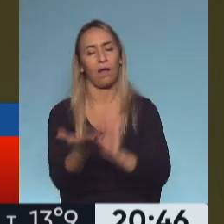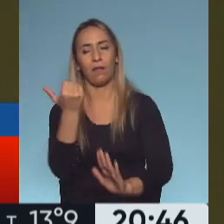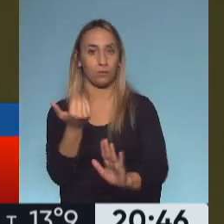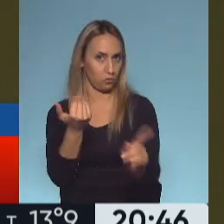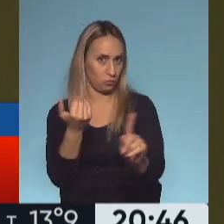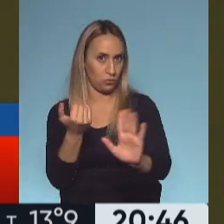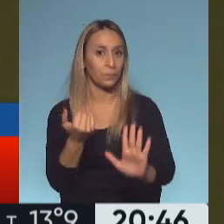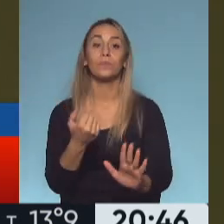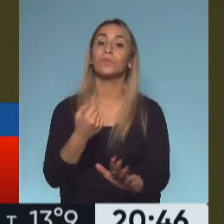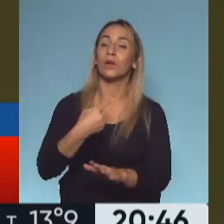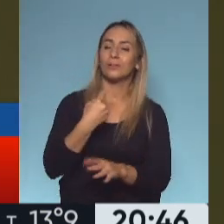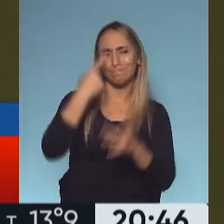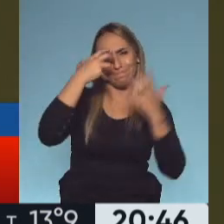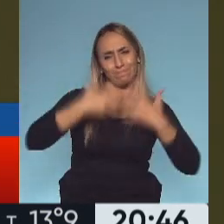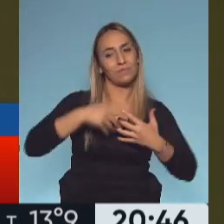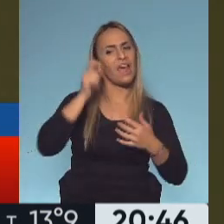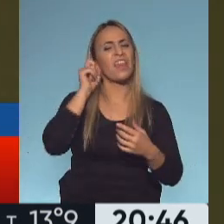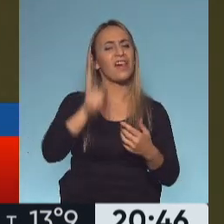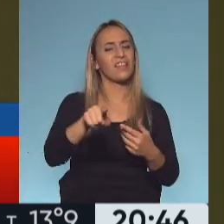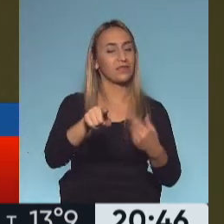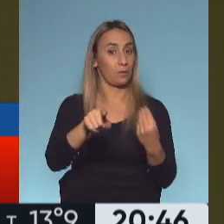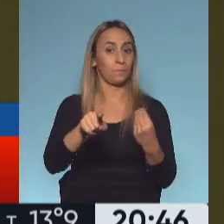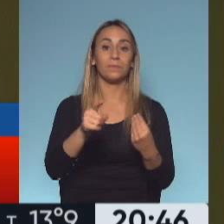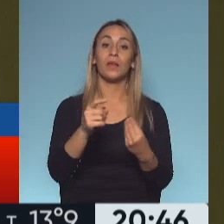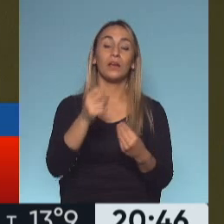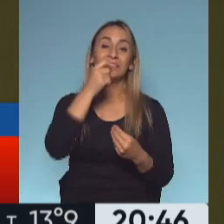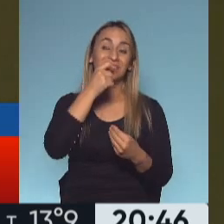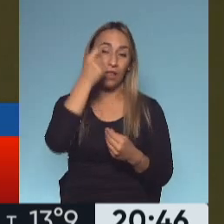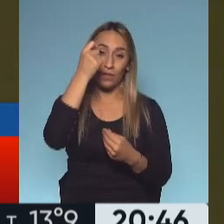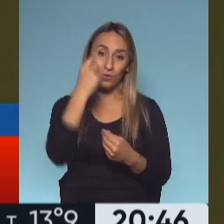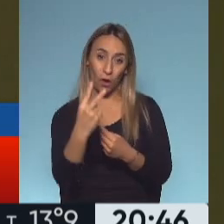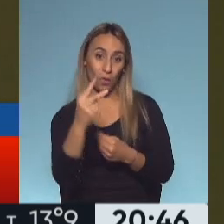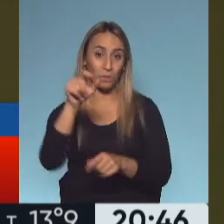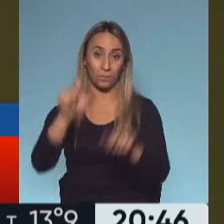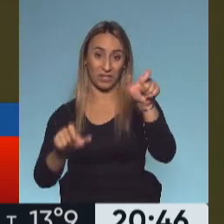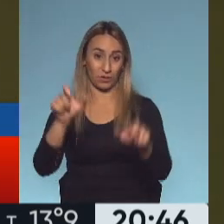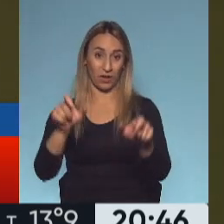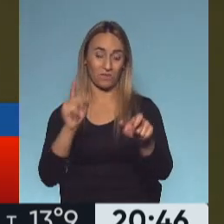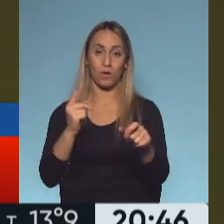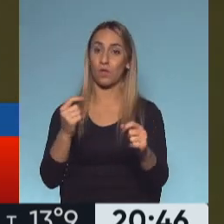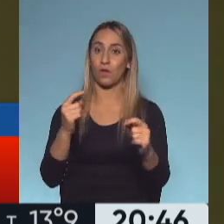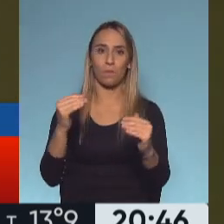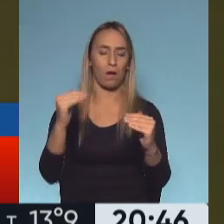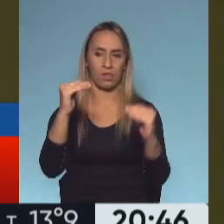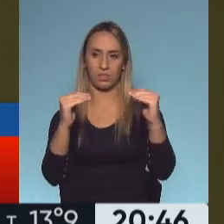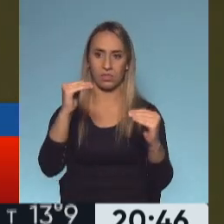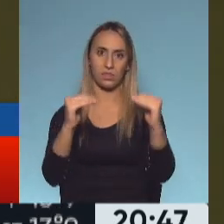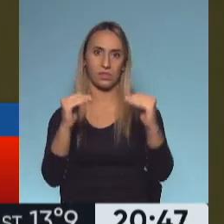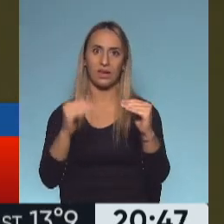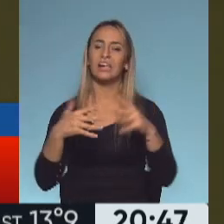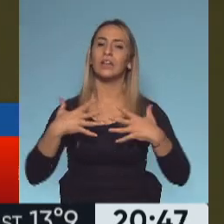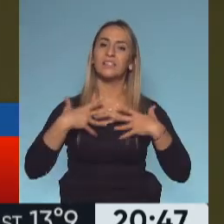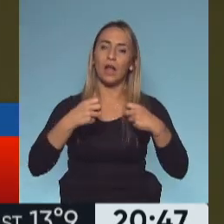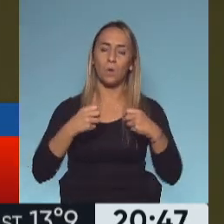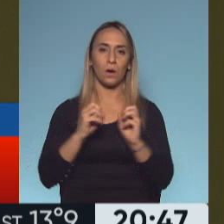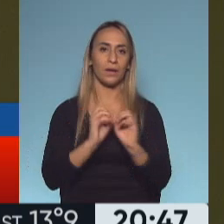nosotros la empezamos a considerar cuando, 2 competidores empatan en esas cuestiones de gravedad y de pronóstico, ahí recién las